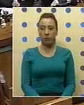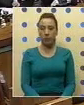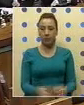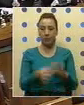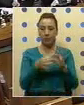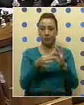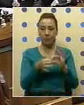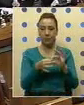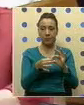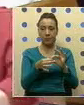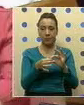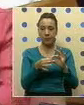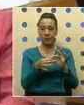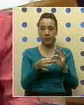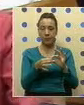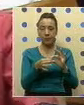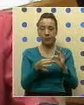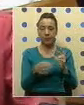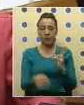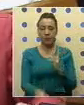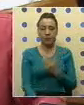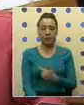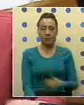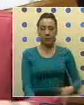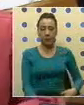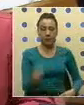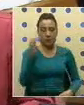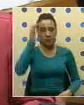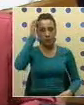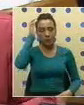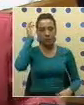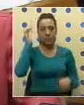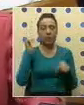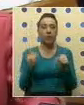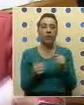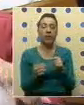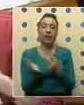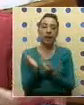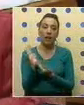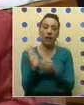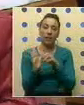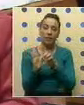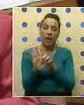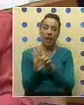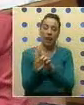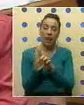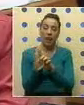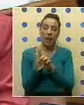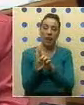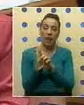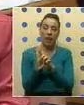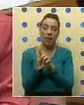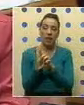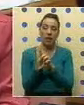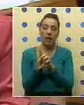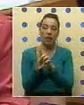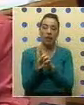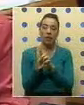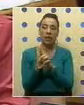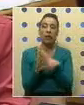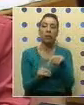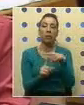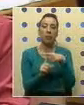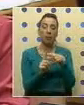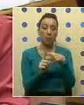Gracias, señor presidente. La verdad que esta ley, en contexto general, podríamos decir que es una ley